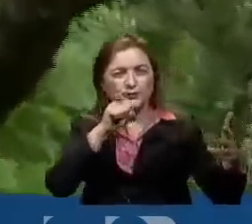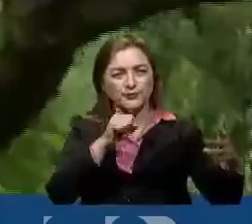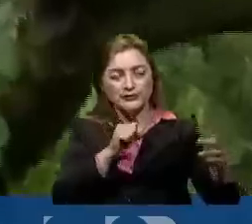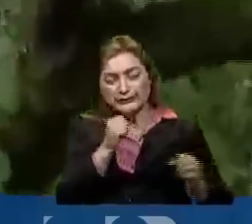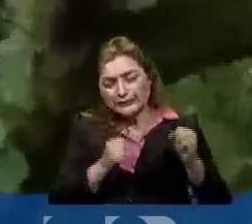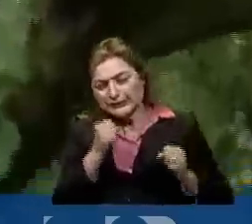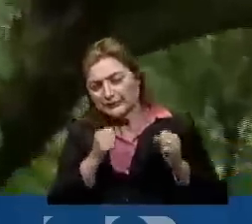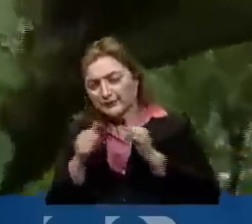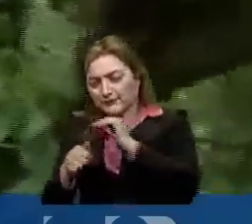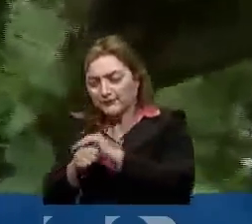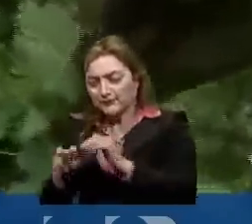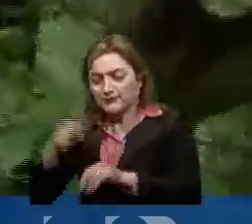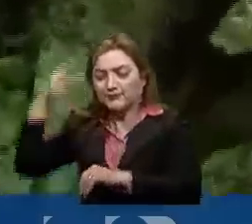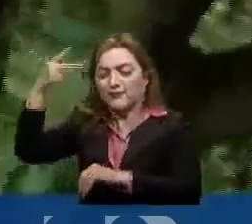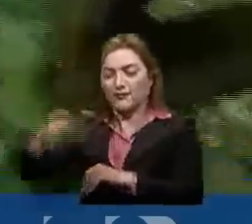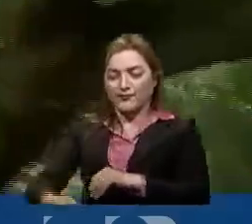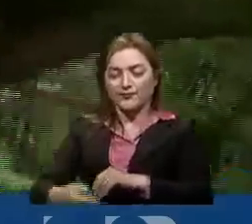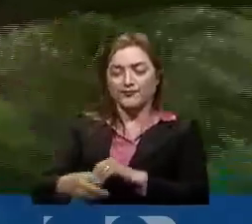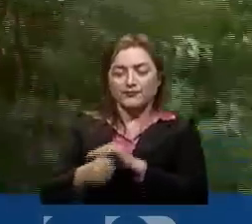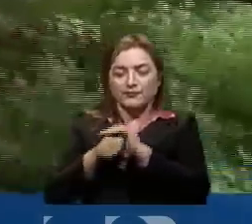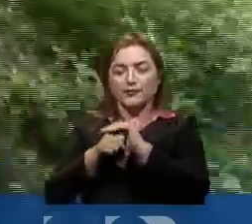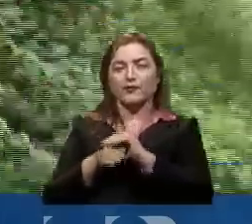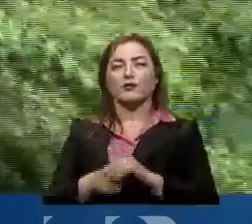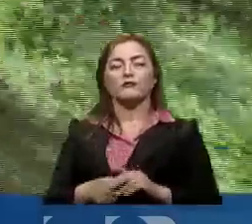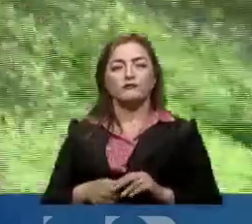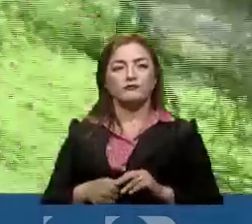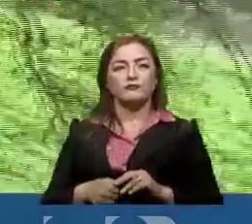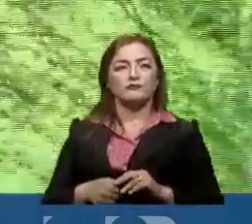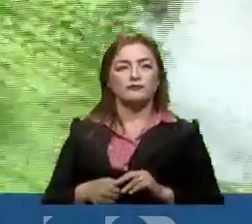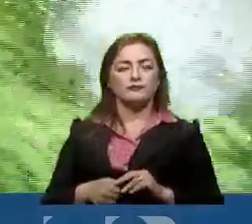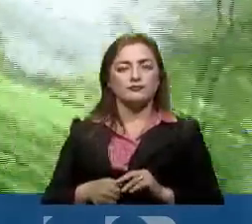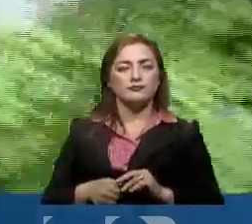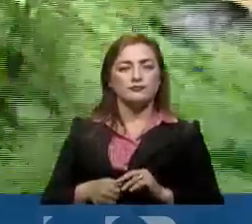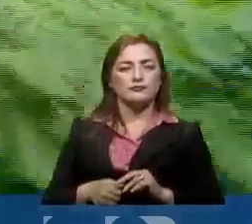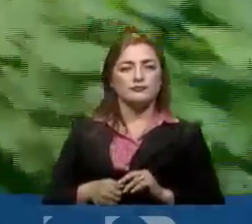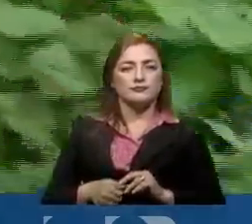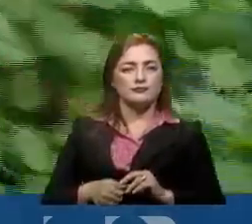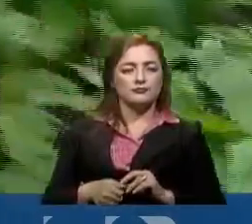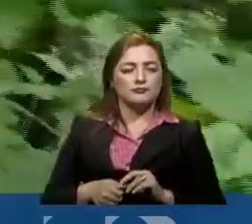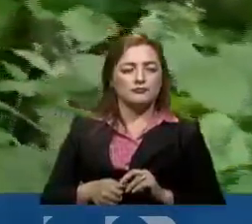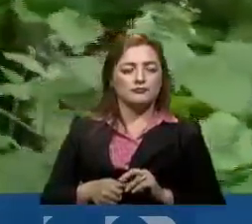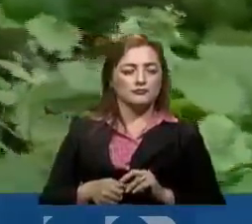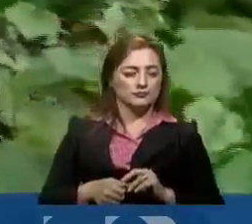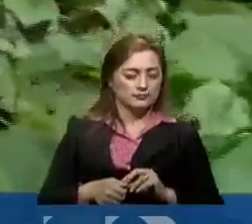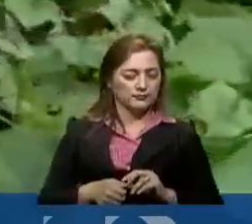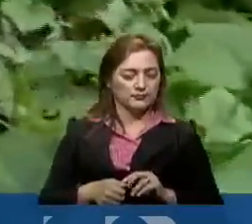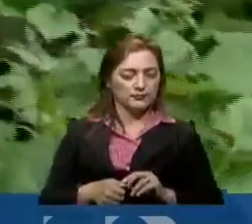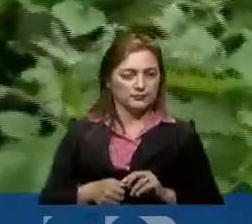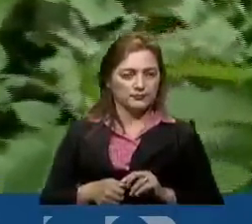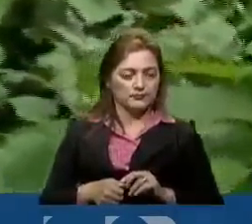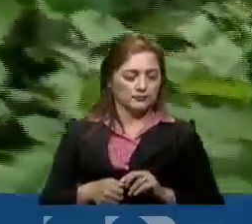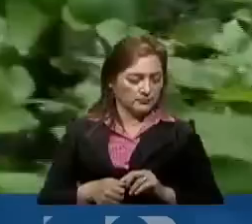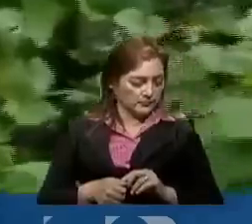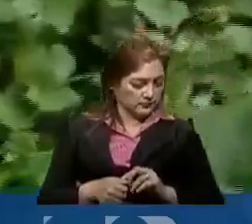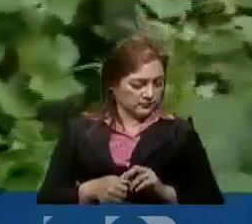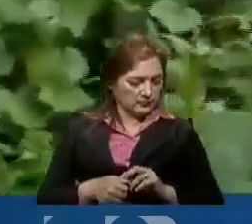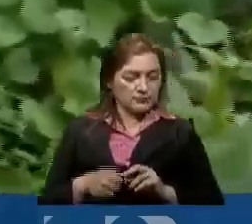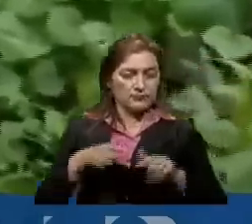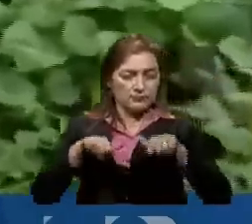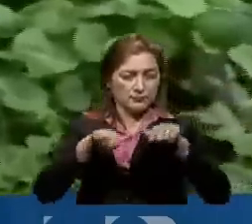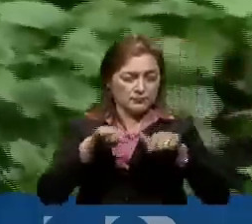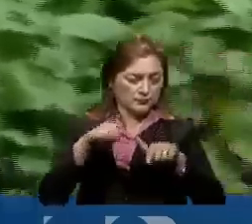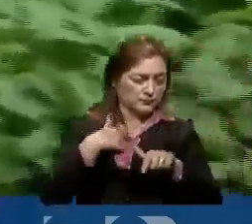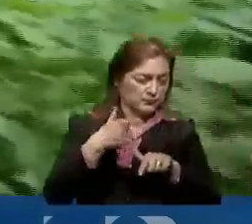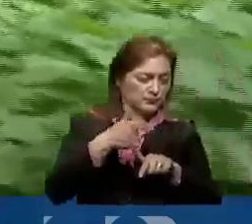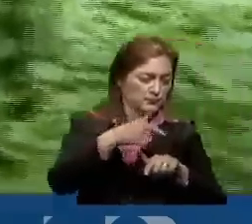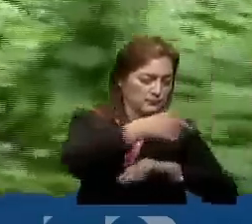las pertenencias y se botan a esta quebrada, al lado de, como les indicamos, de las instalaciones del